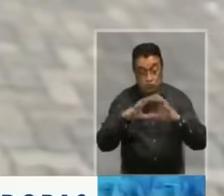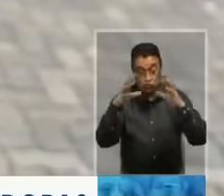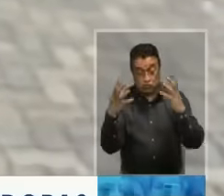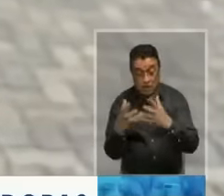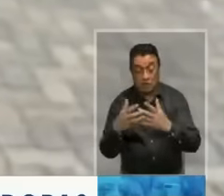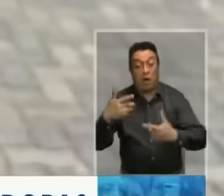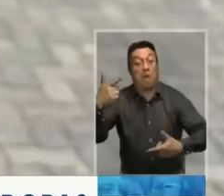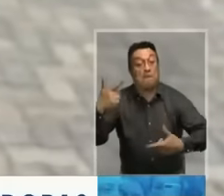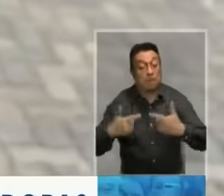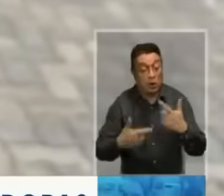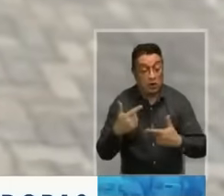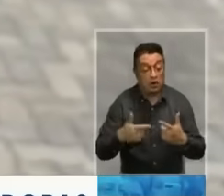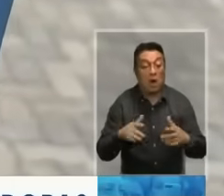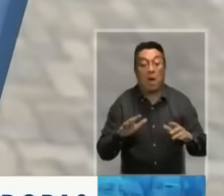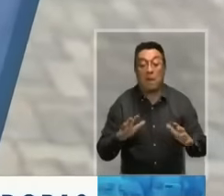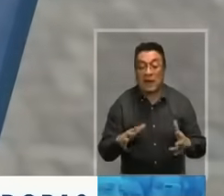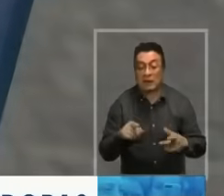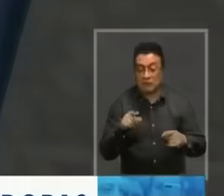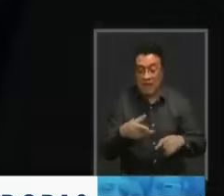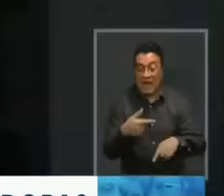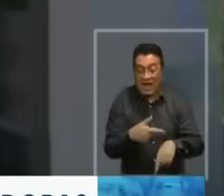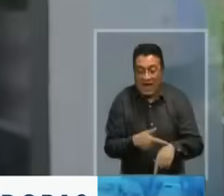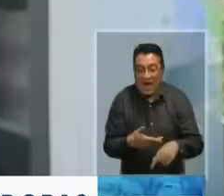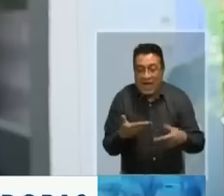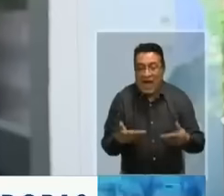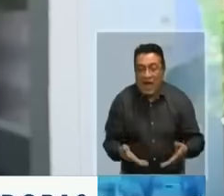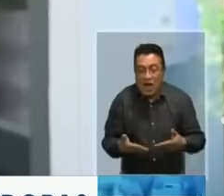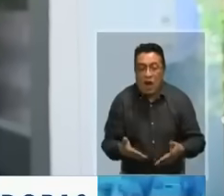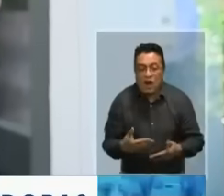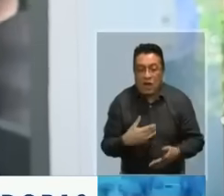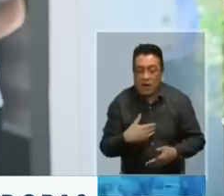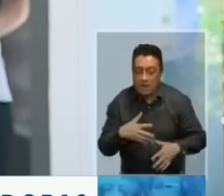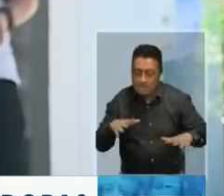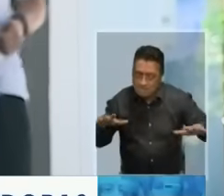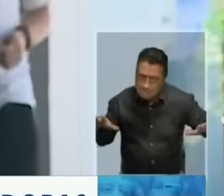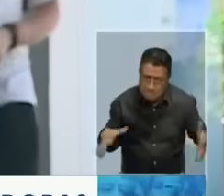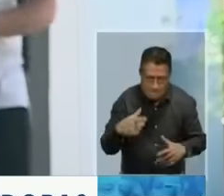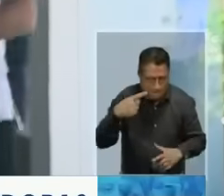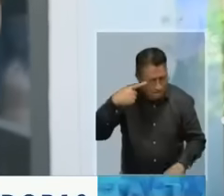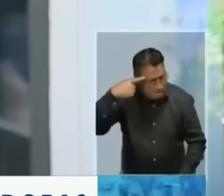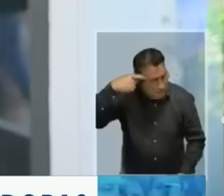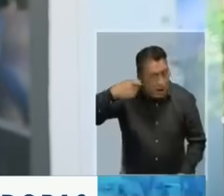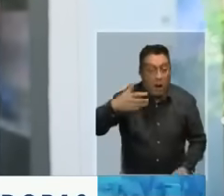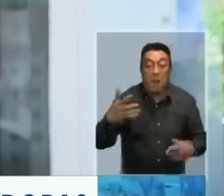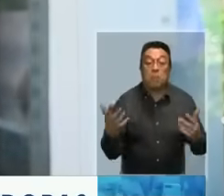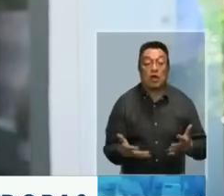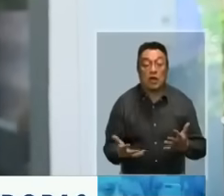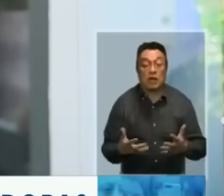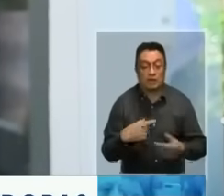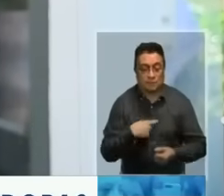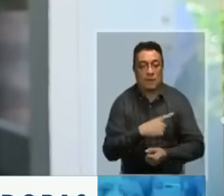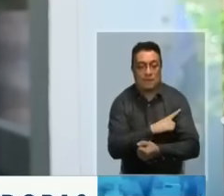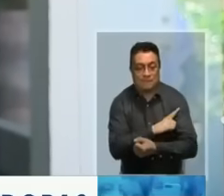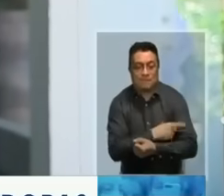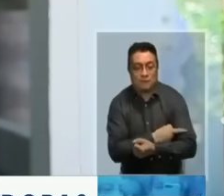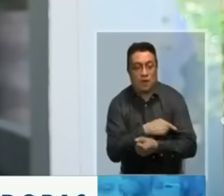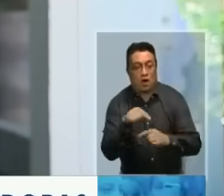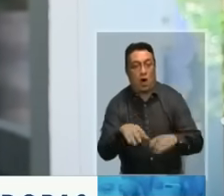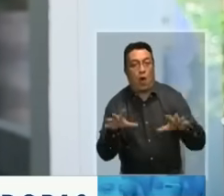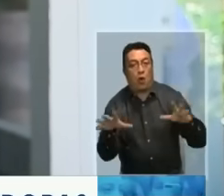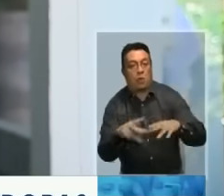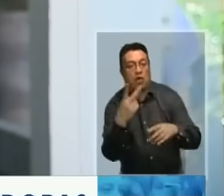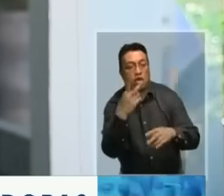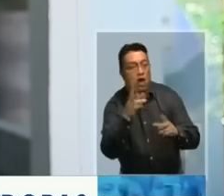geopolítico parece un momento propicio para hacer una apuesta muy arriesgada porque en este momento las potencias están ocupadas con dos